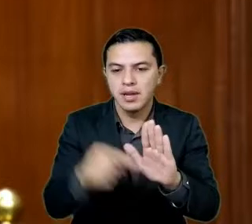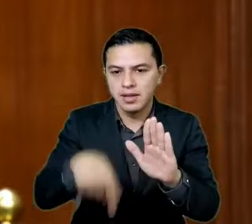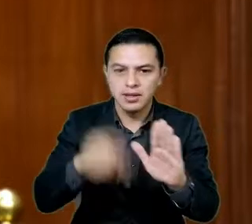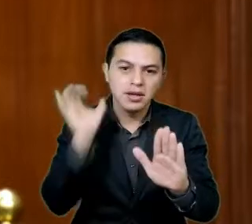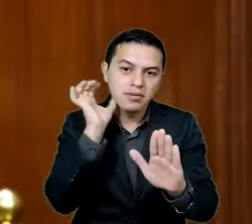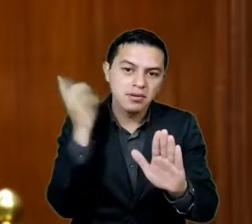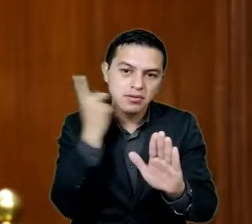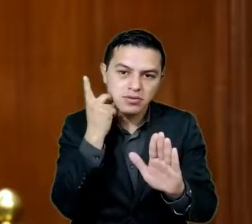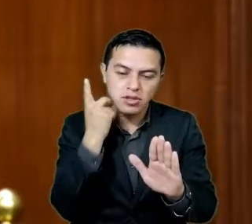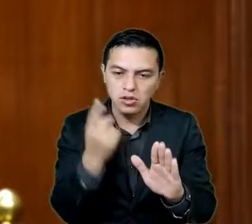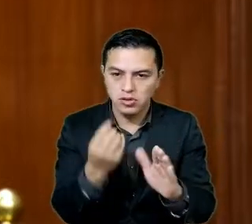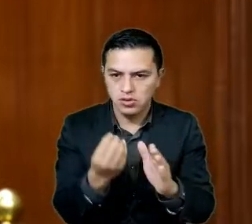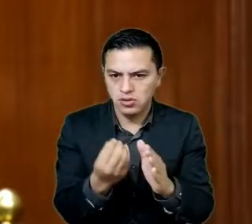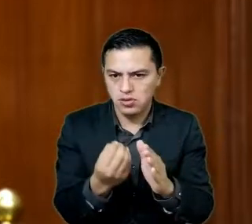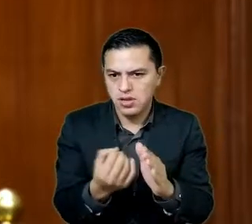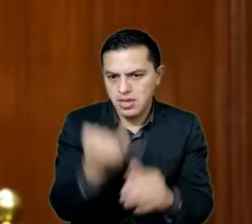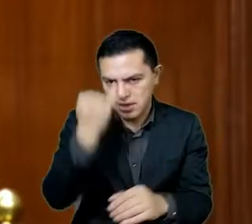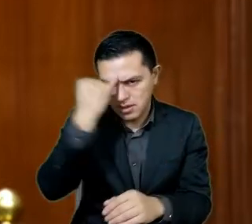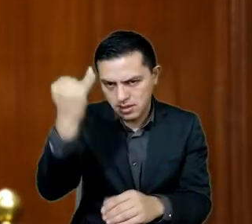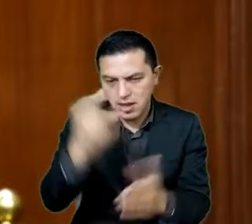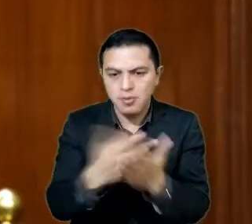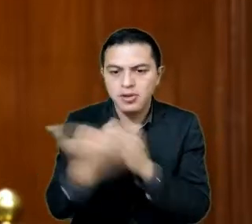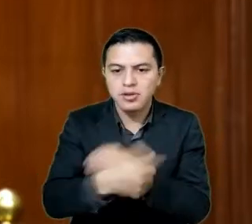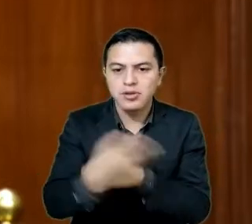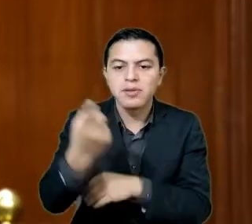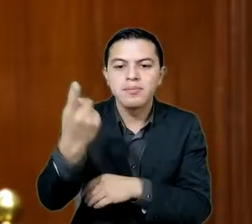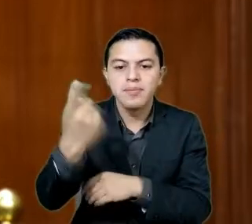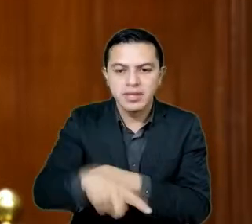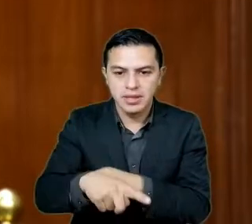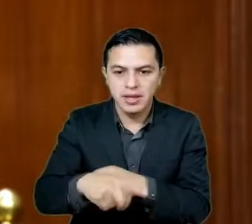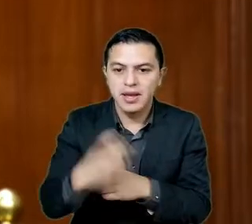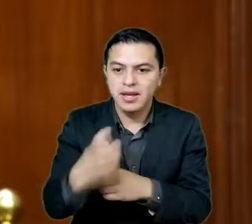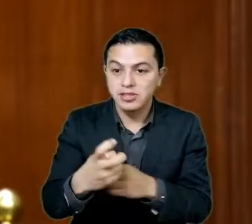siguiente iniciativa con proyecto de decreto mediante el cual se adiciona la fracción